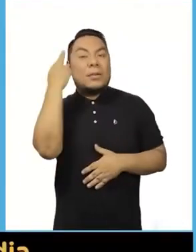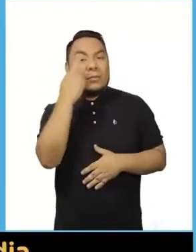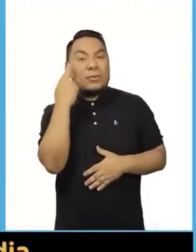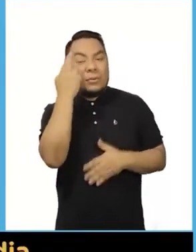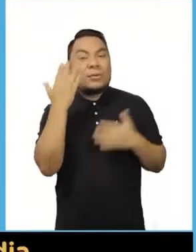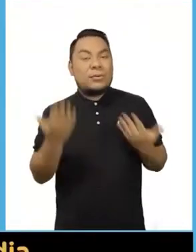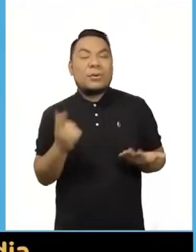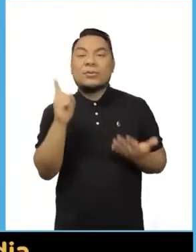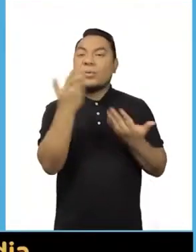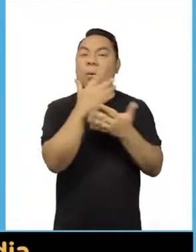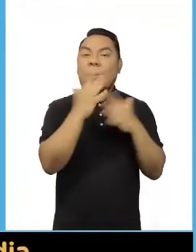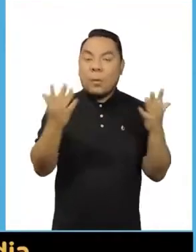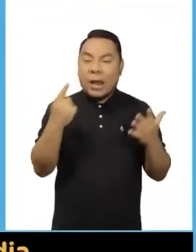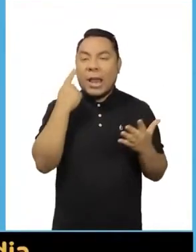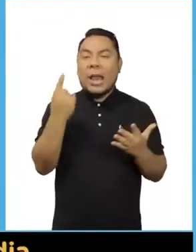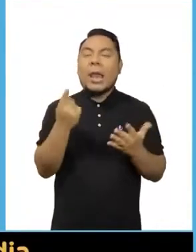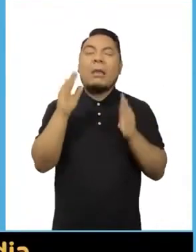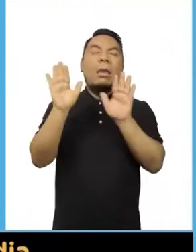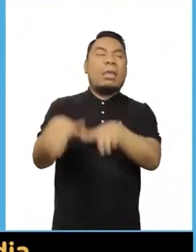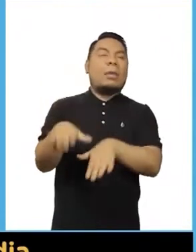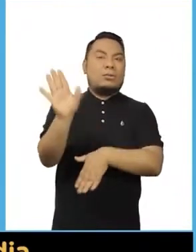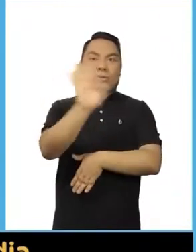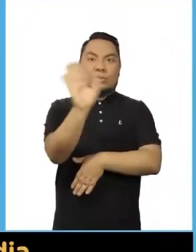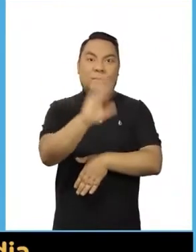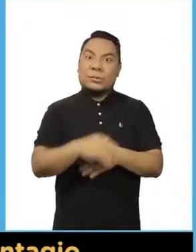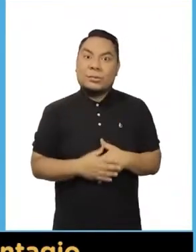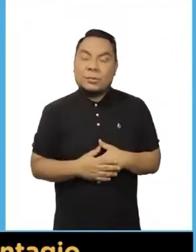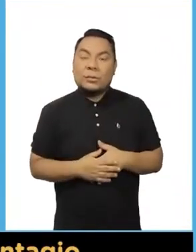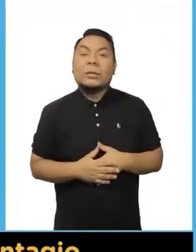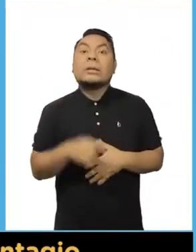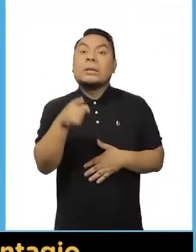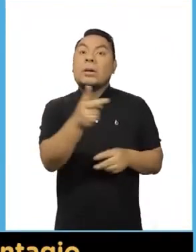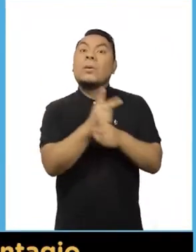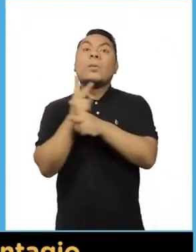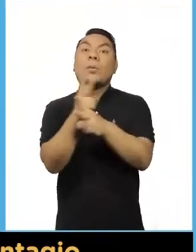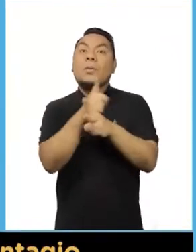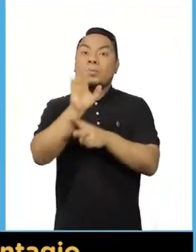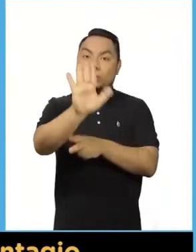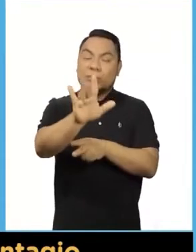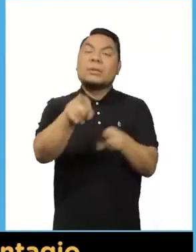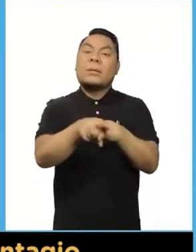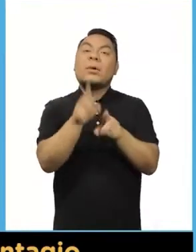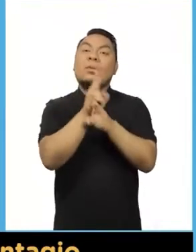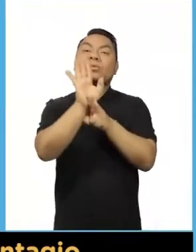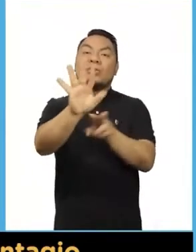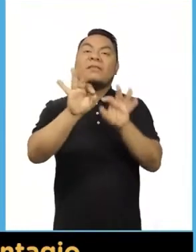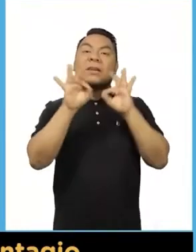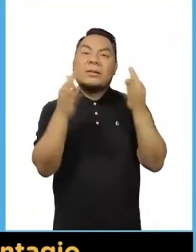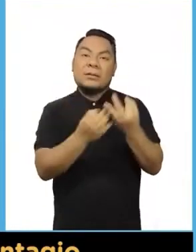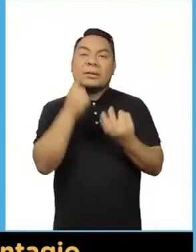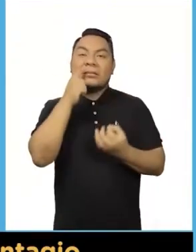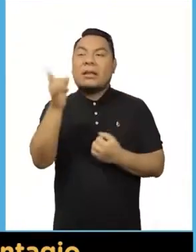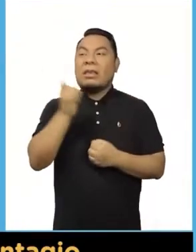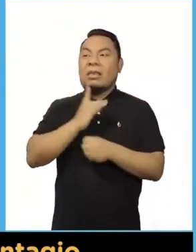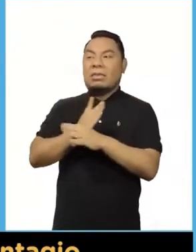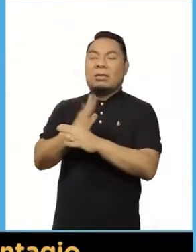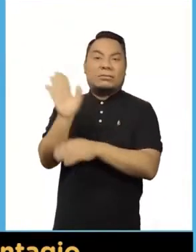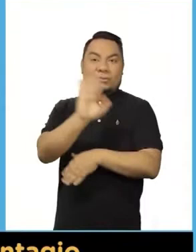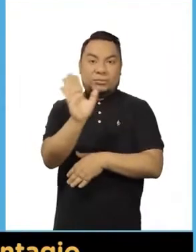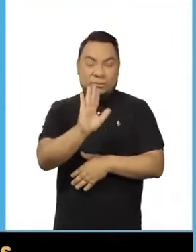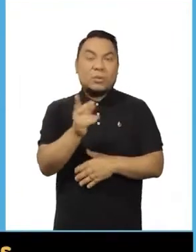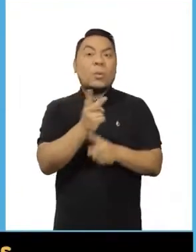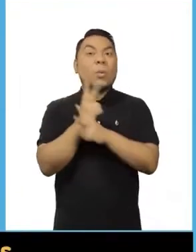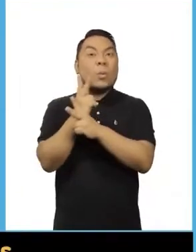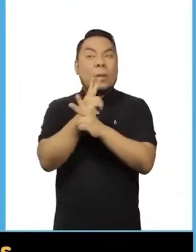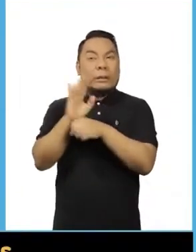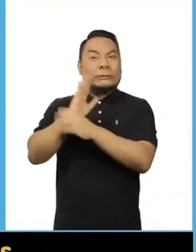difíciles y por eso no hay que bajar la guardia. Cuídate y cuida a tu familia. Evita el